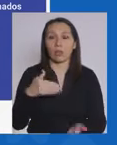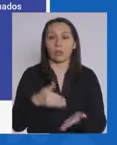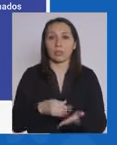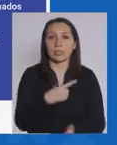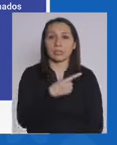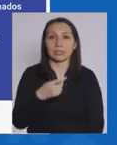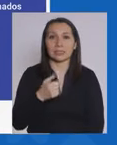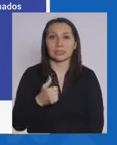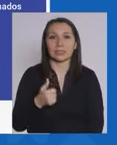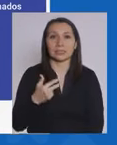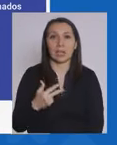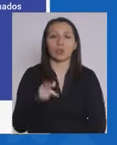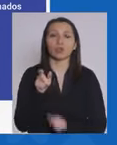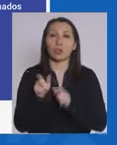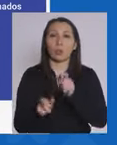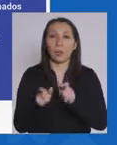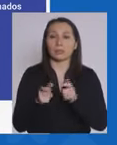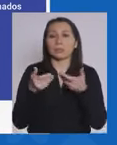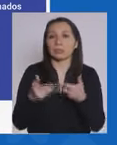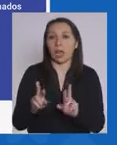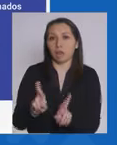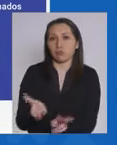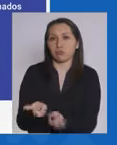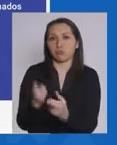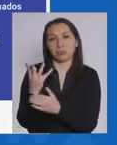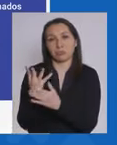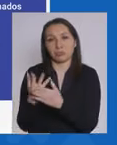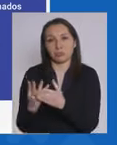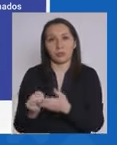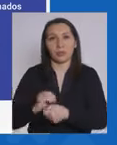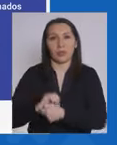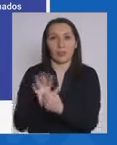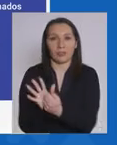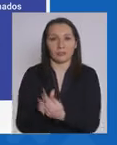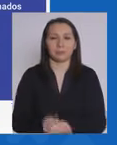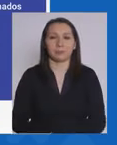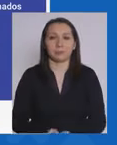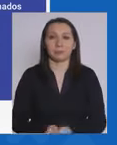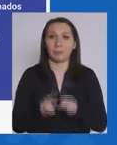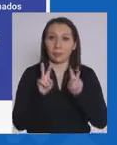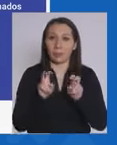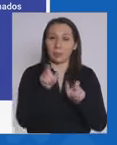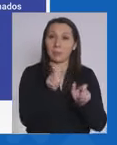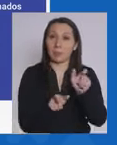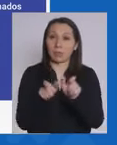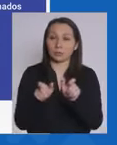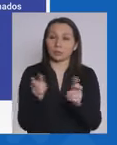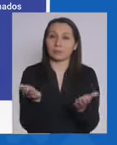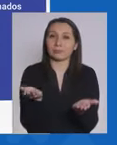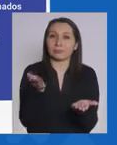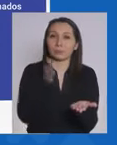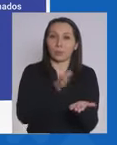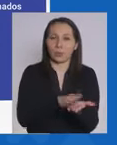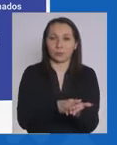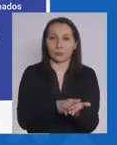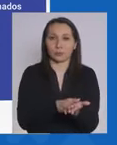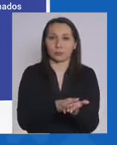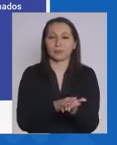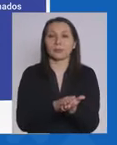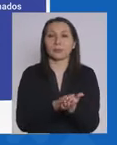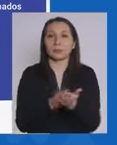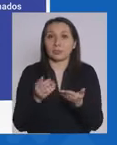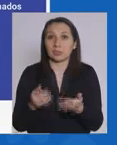168 son personas ya recuperados en cuanto a las personas que han fallecido de acuerdo